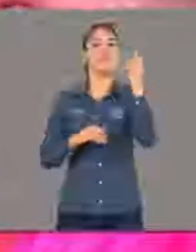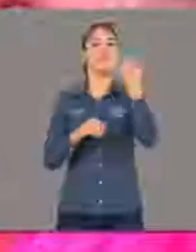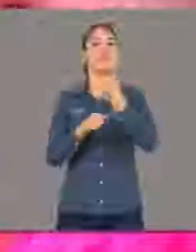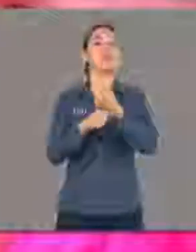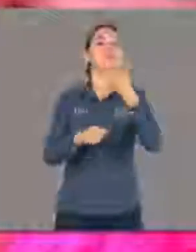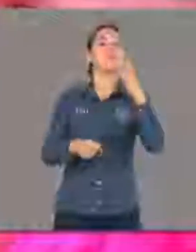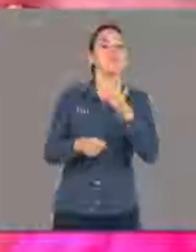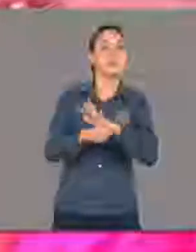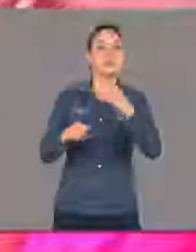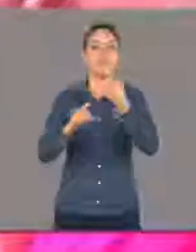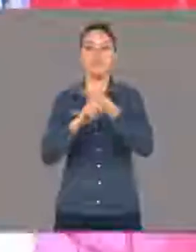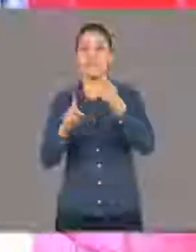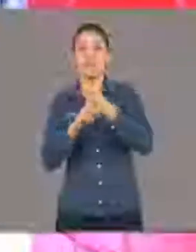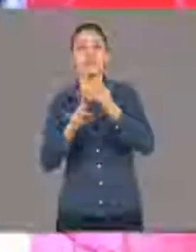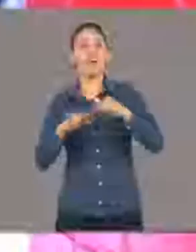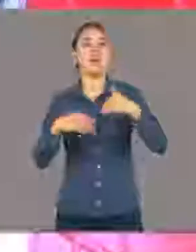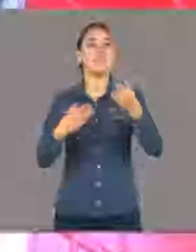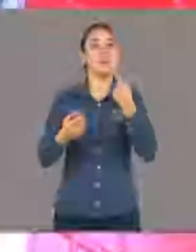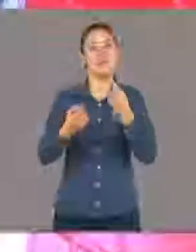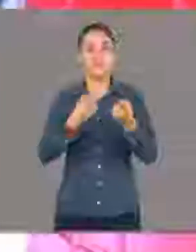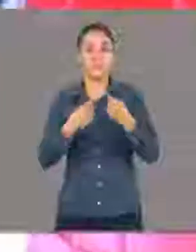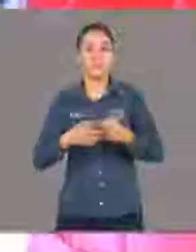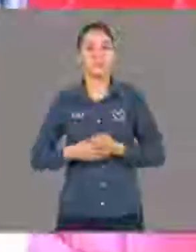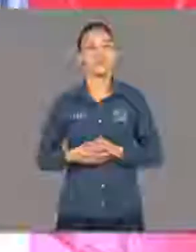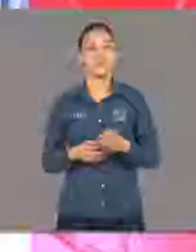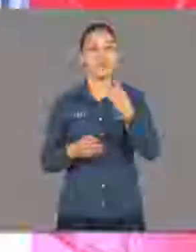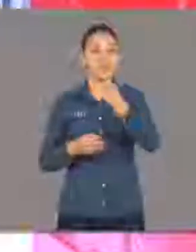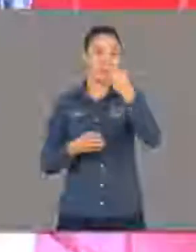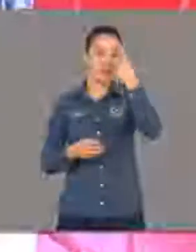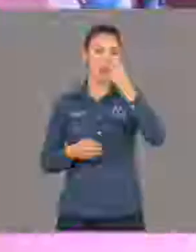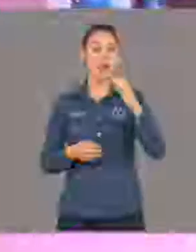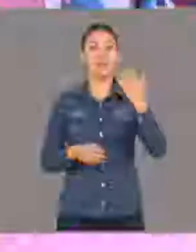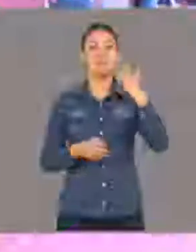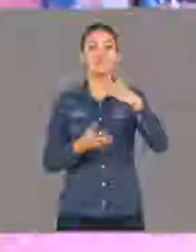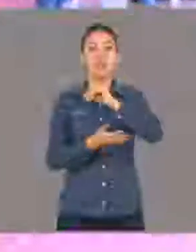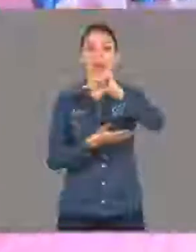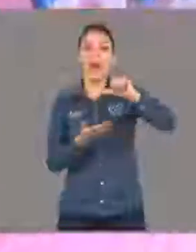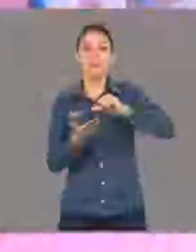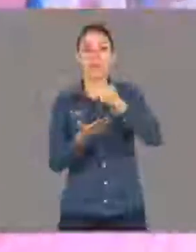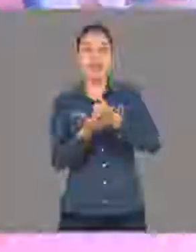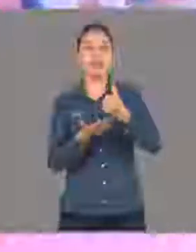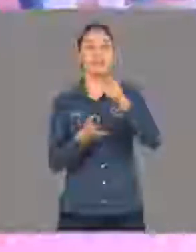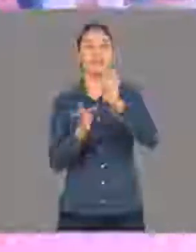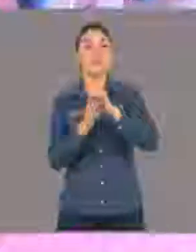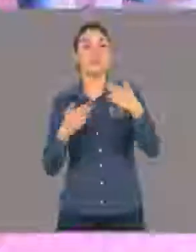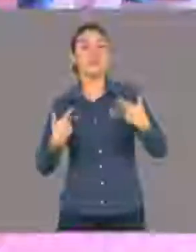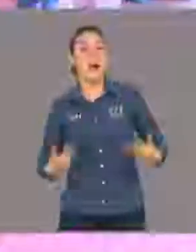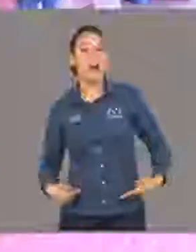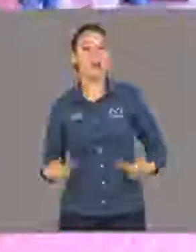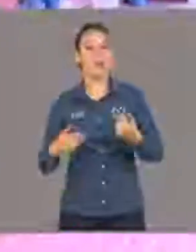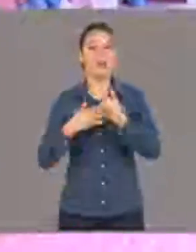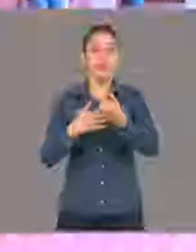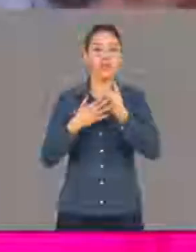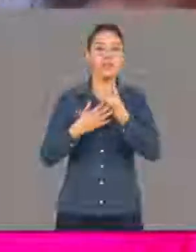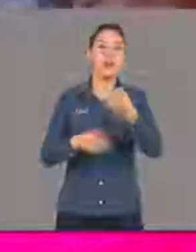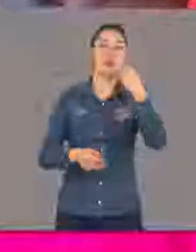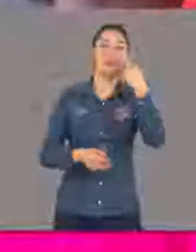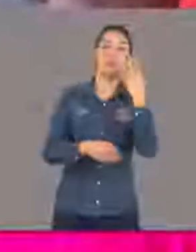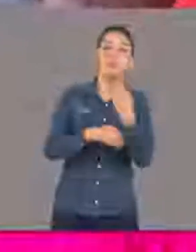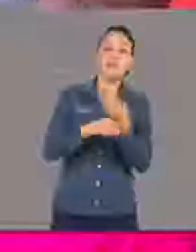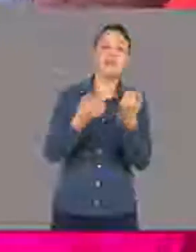de la administración de las organizaciones en la sociedad del conocimiento, forma así mismo capital humano competitivo y con sólidos valores universales,